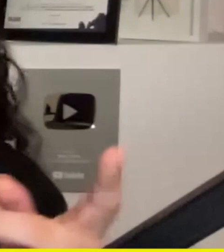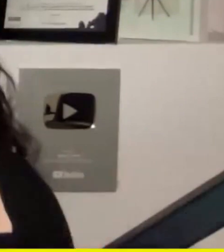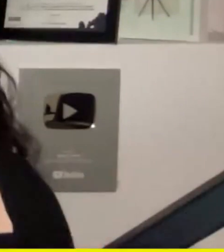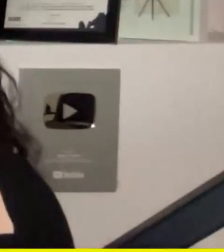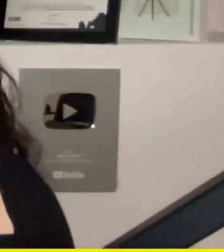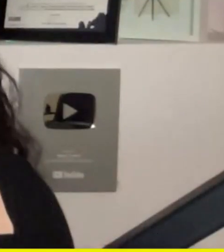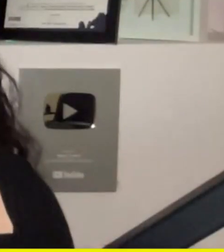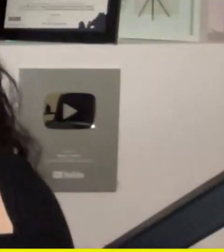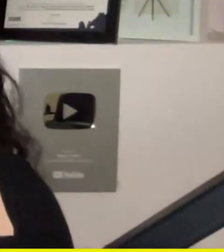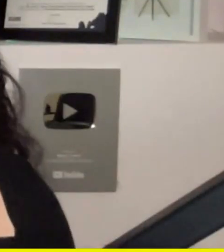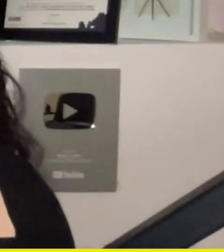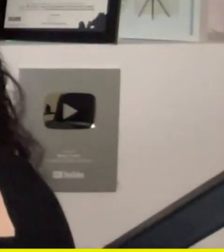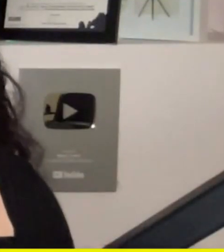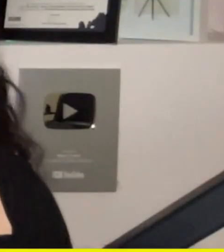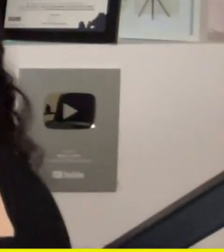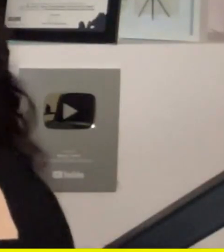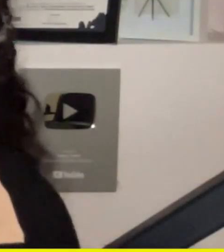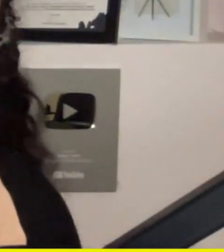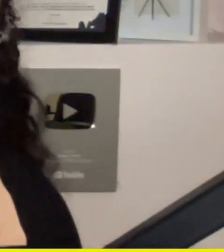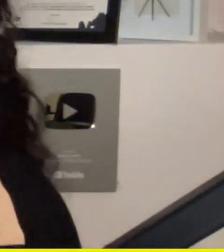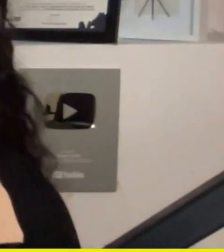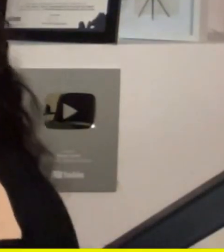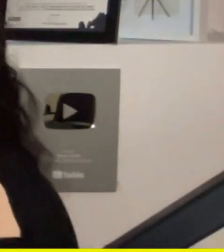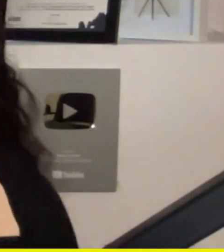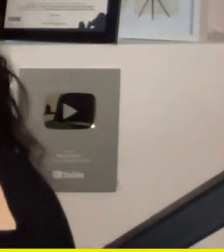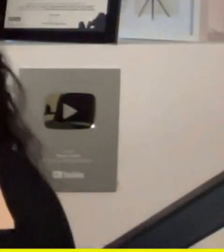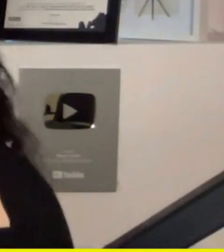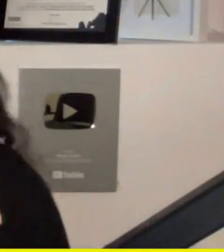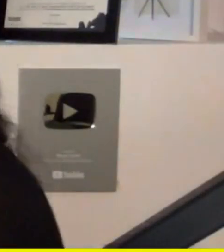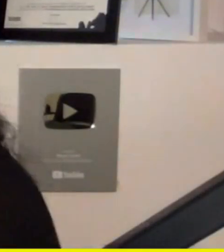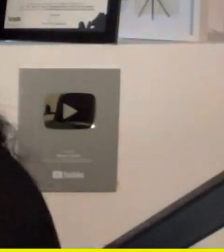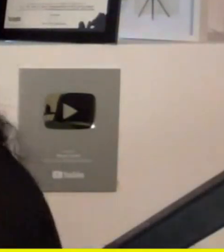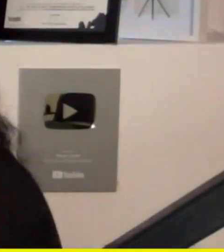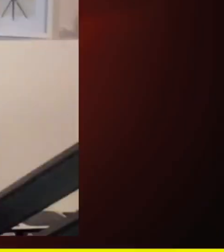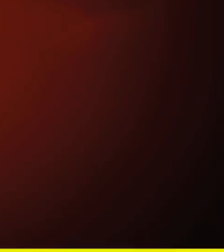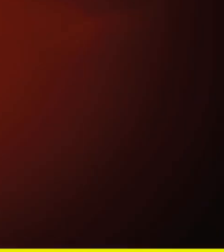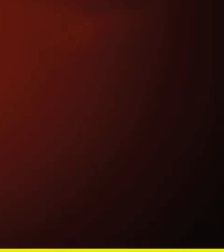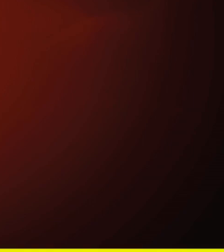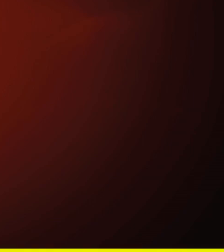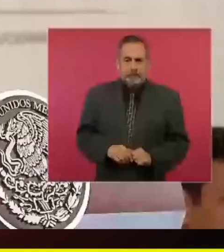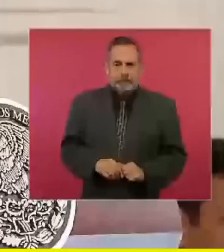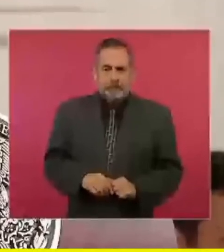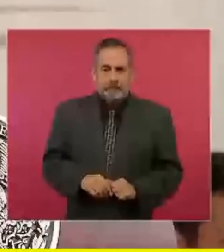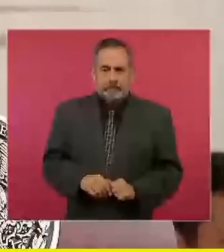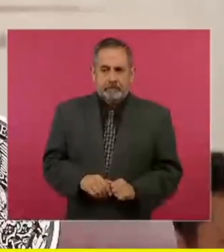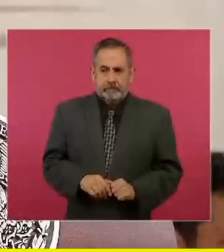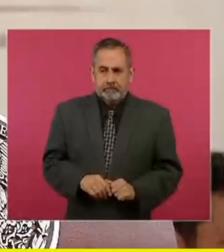y escuchen lo que dijo el presidente en la mañanera sobre este juez